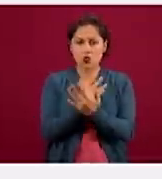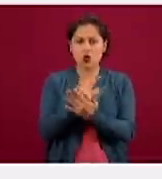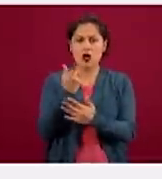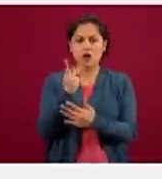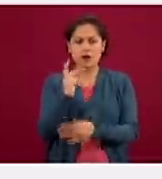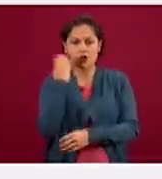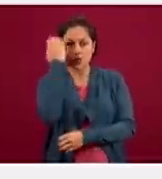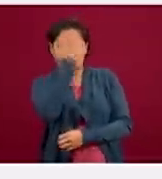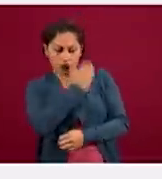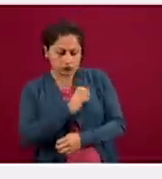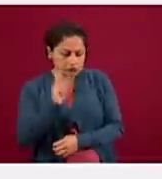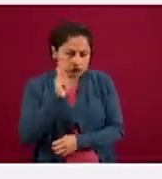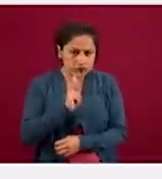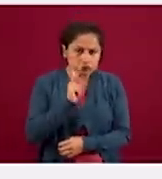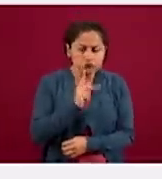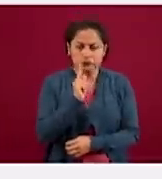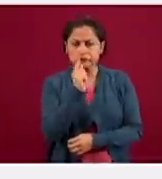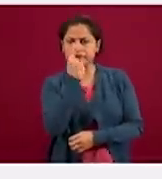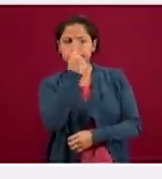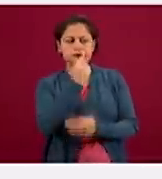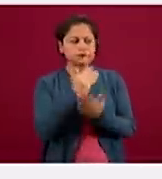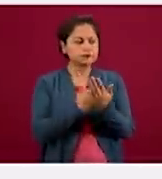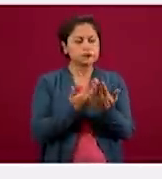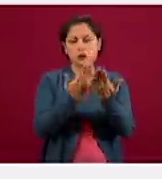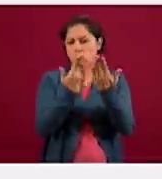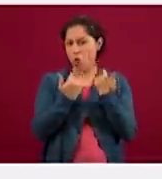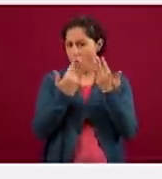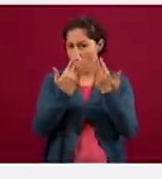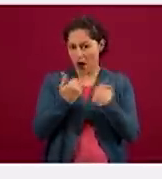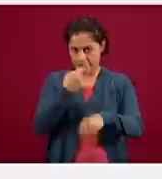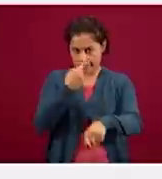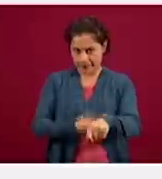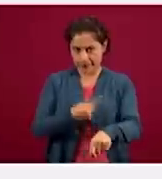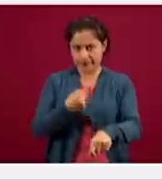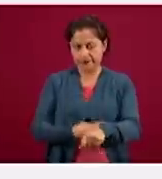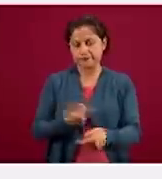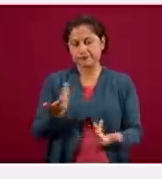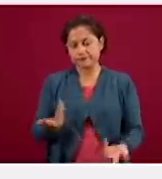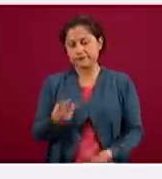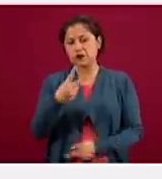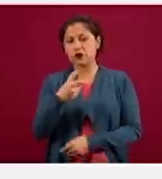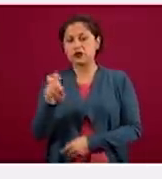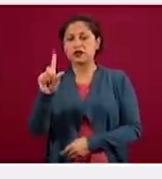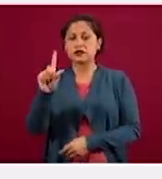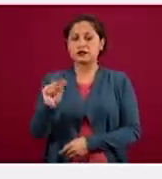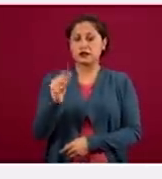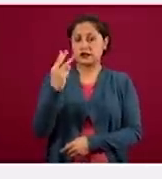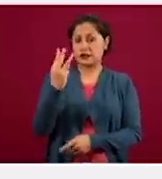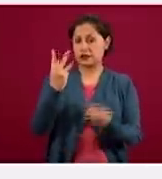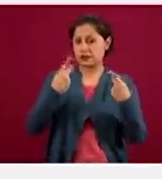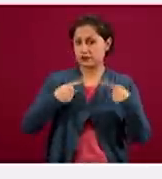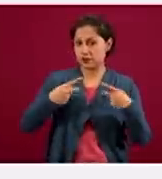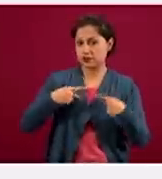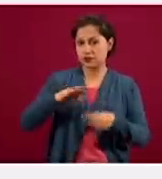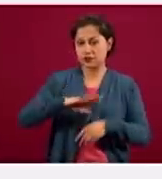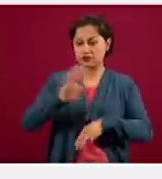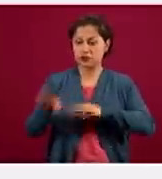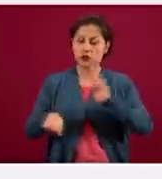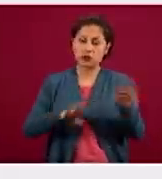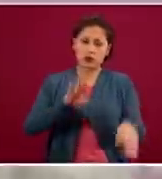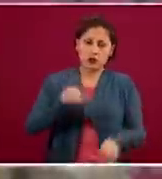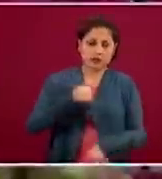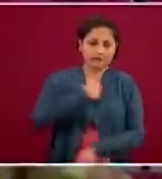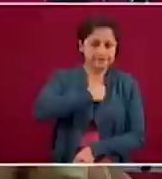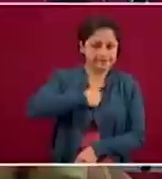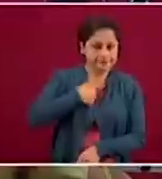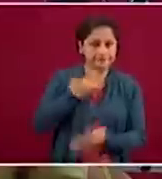negativa para SARS-CoV-2. Lamentablemente, 273 defunciones, también se actualiza esta cifra, y ya son más